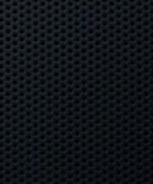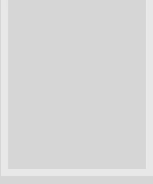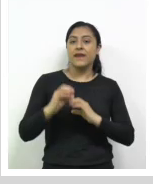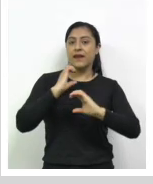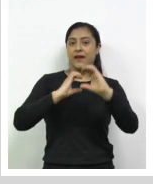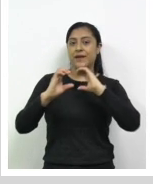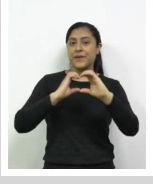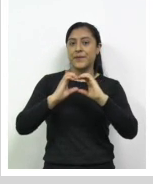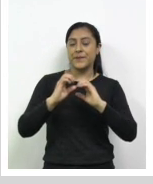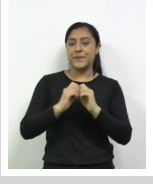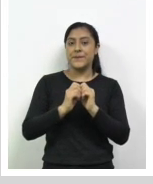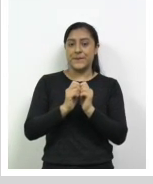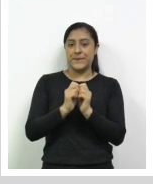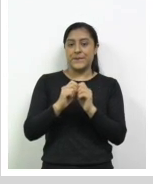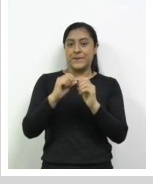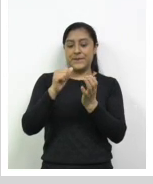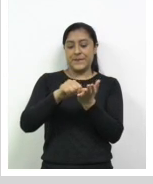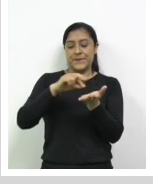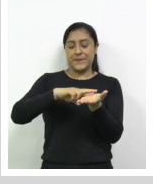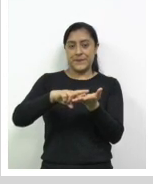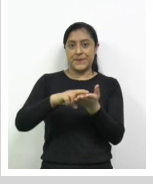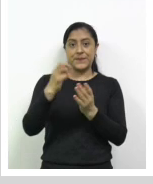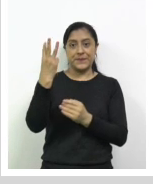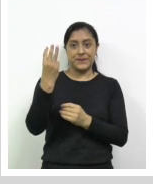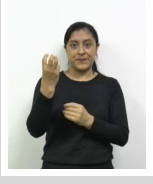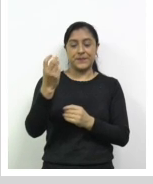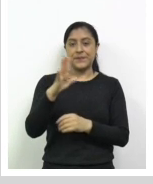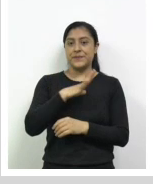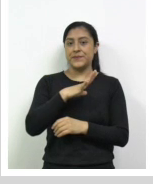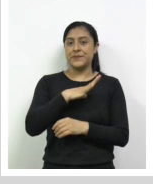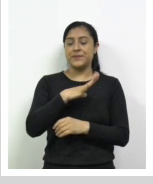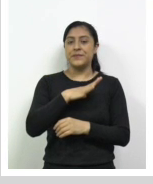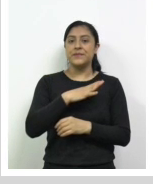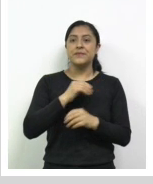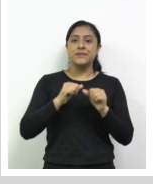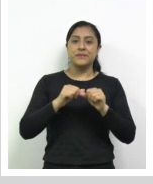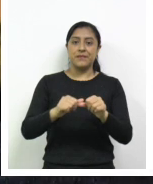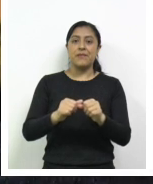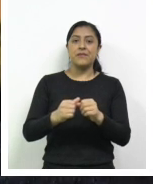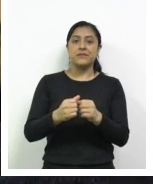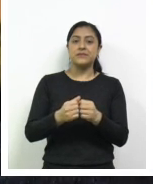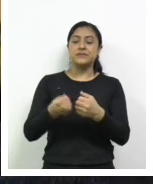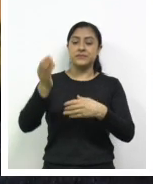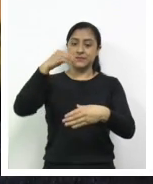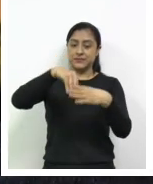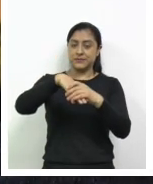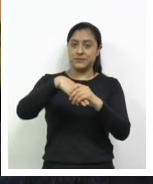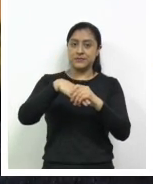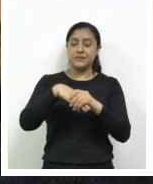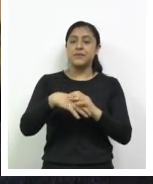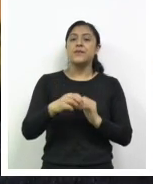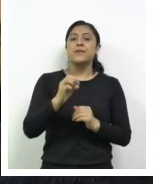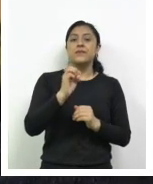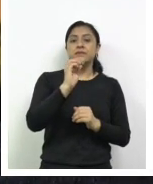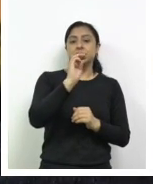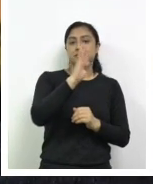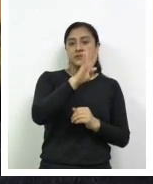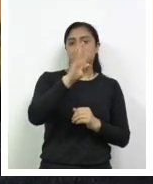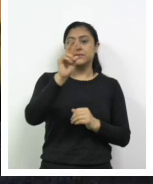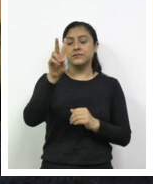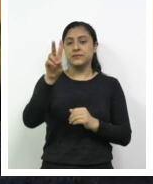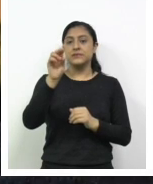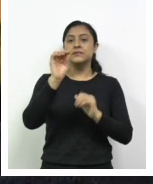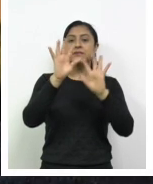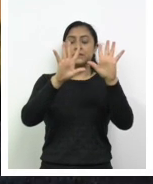para comunicarte reina por vía de whatsapp debes tomar en cuenta lo siguiente agregamos a tus contactos con el número